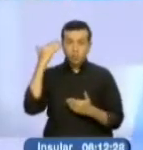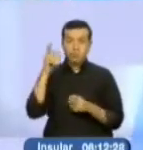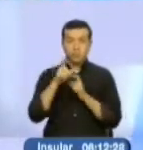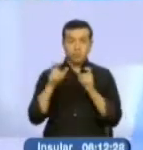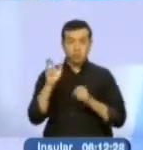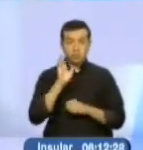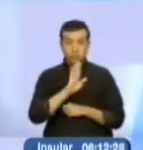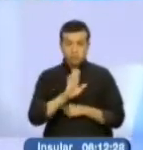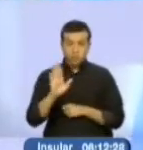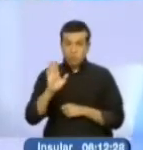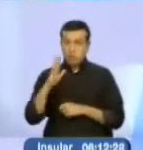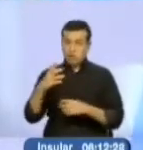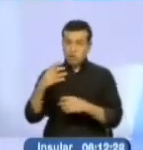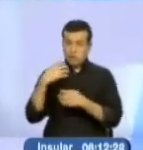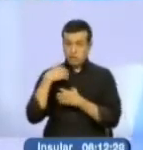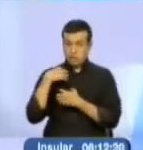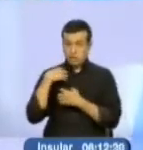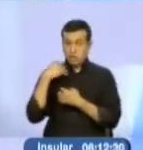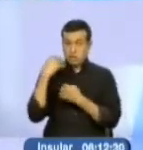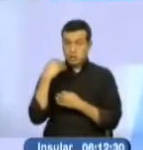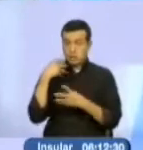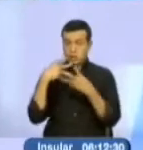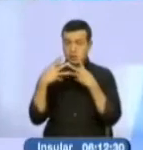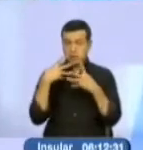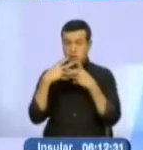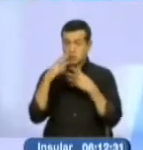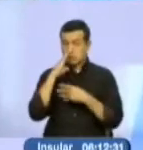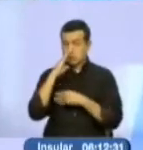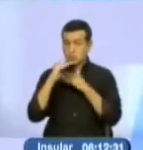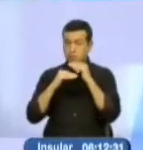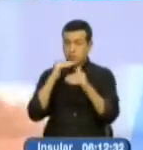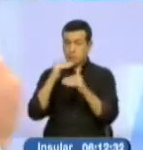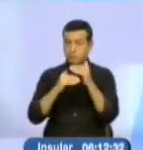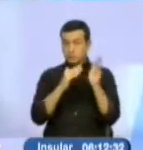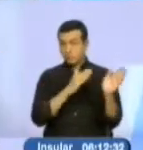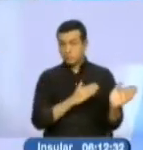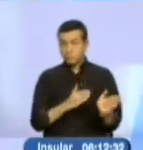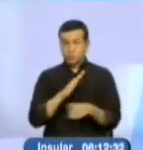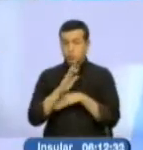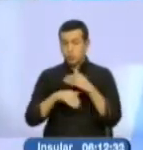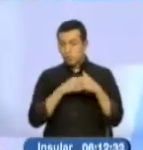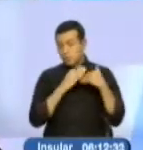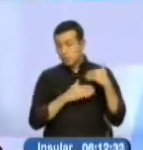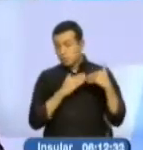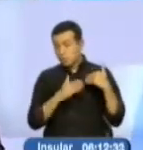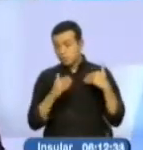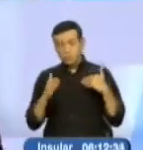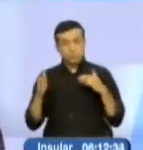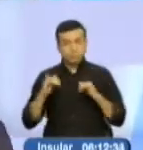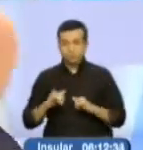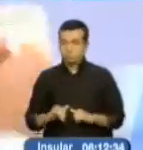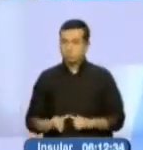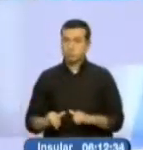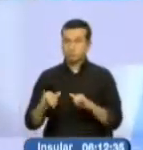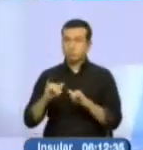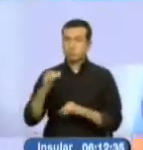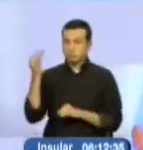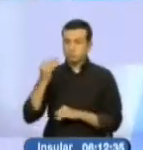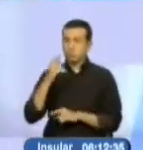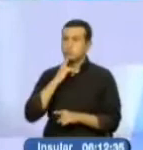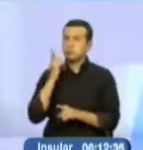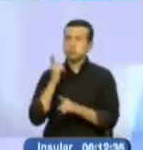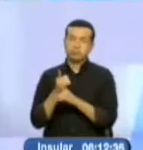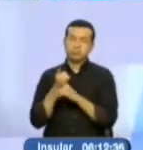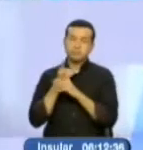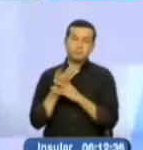ciudadanía garantías sobre la transparencia del proceso que todas las etapas se realicen estrictamente de acuerdo a